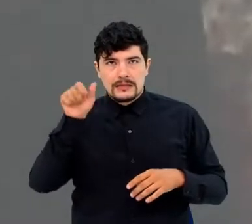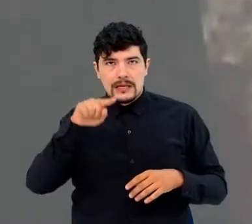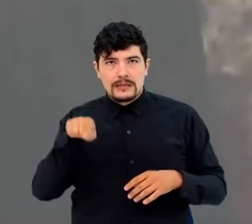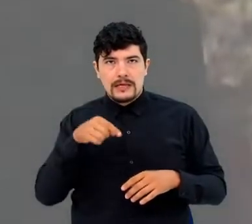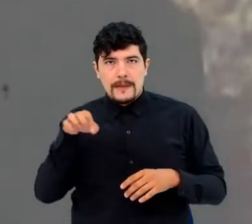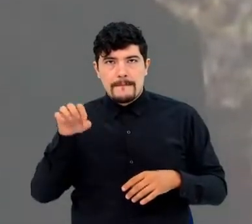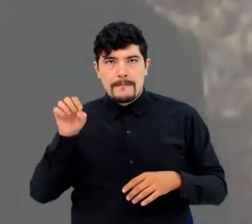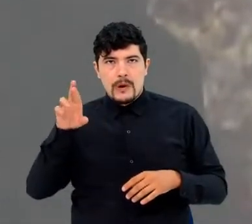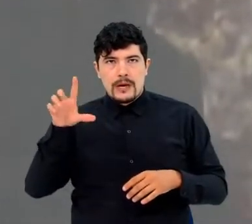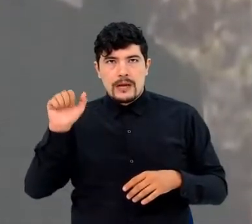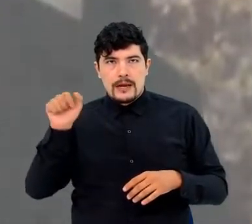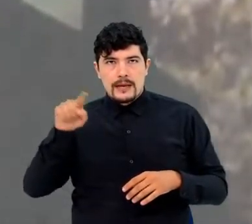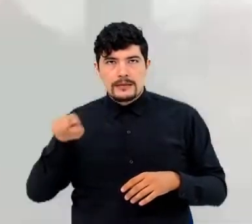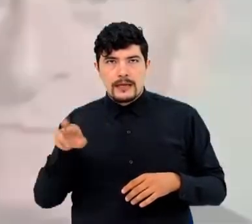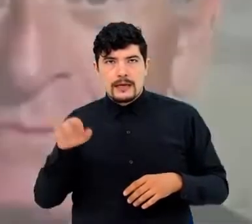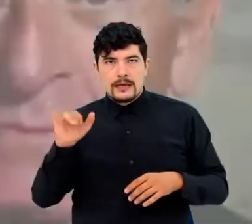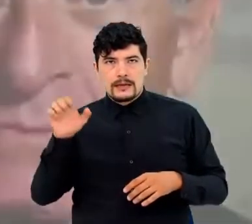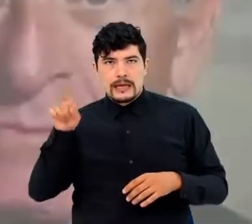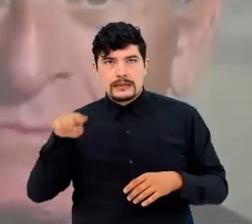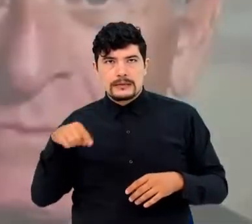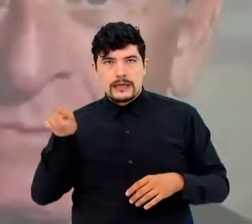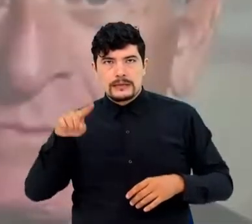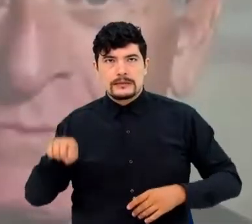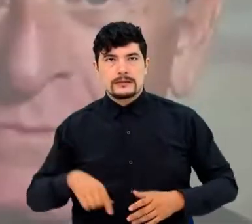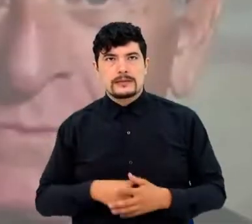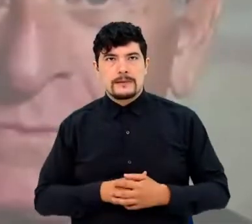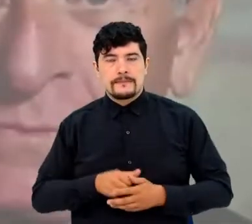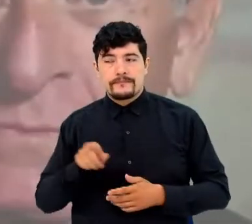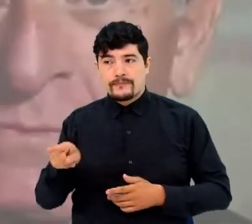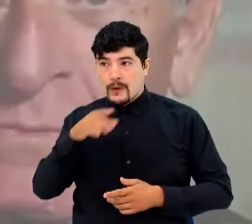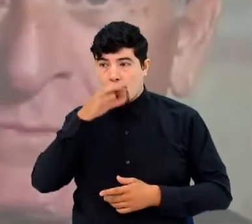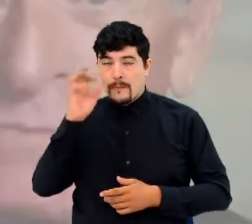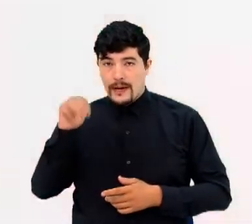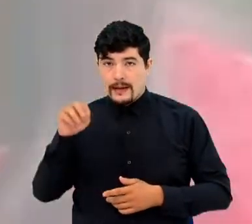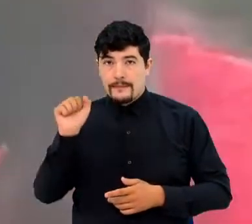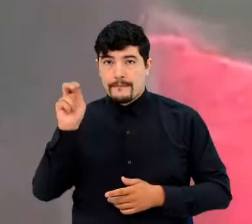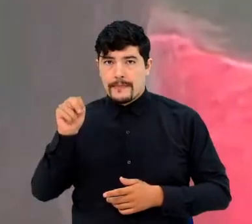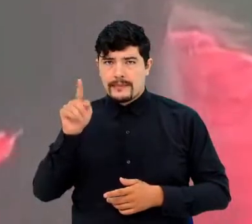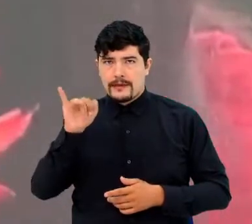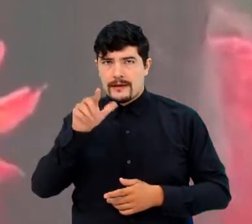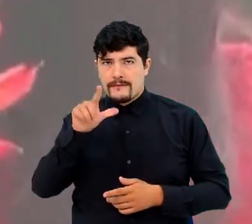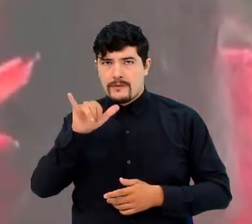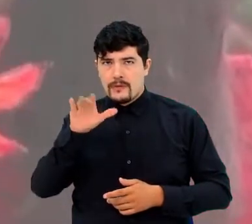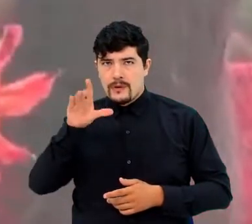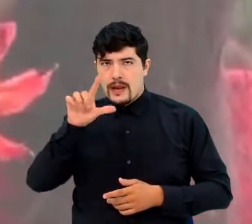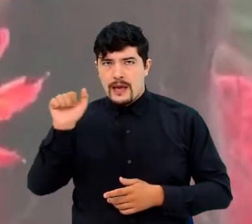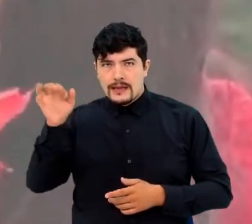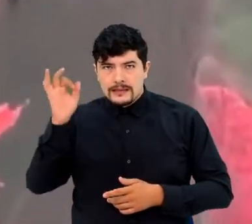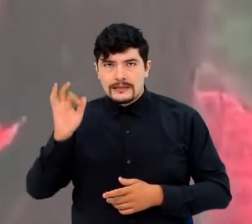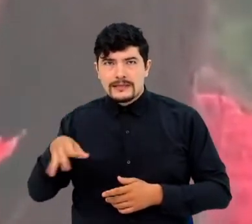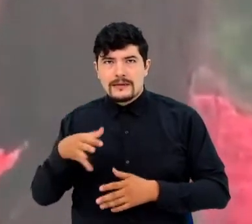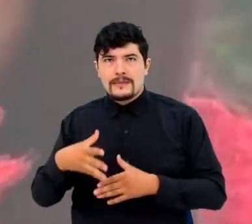porque nunca muere quien es olvidado y nuestro querido Mandíbula siempre estará en nuestros corazones.